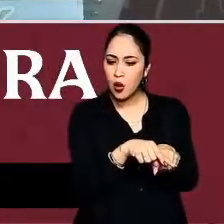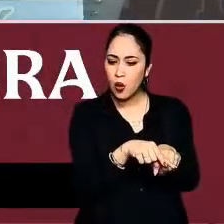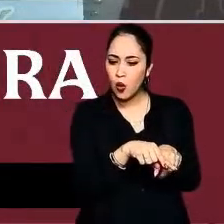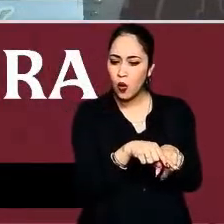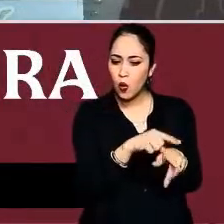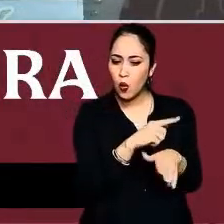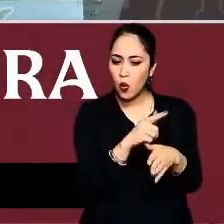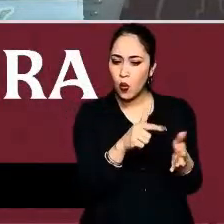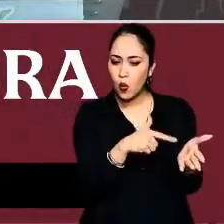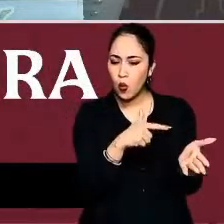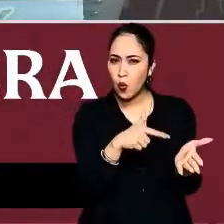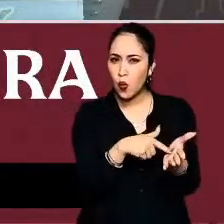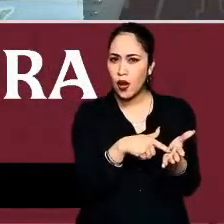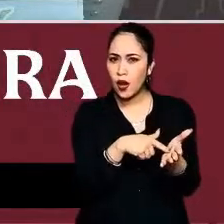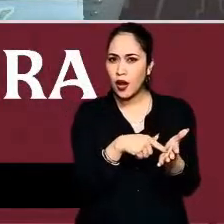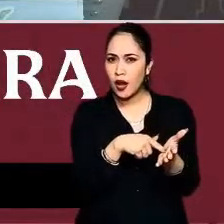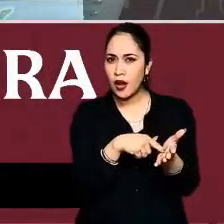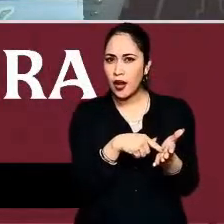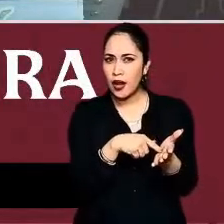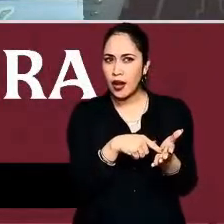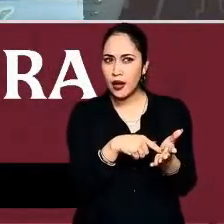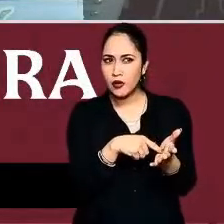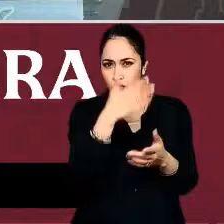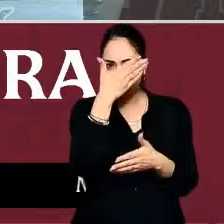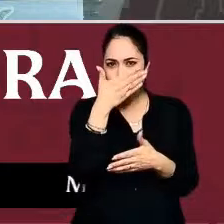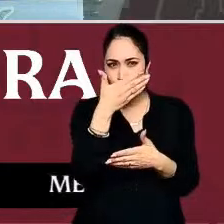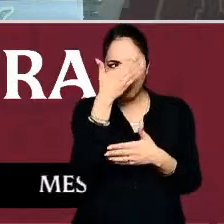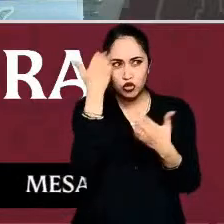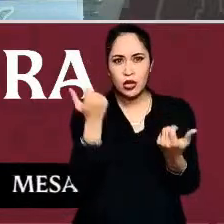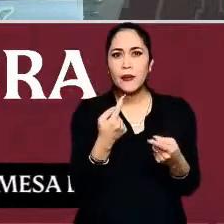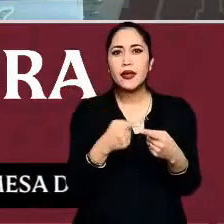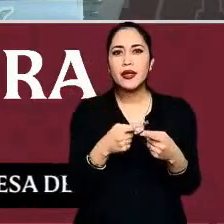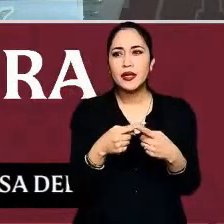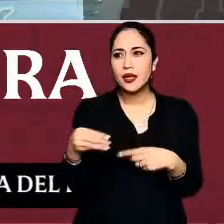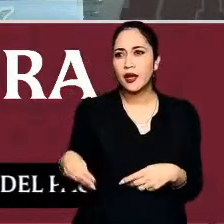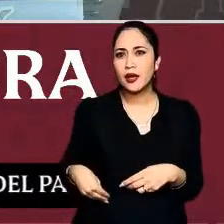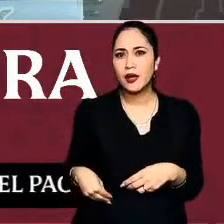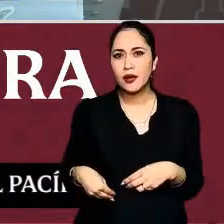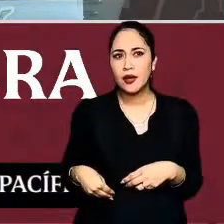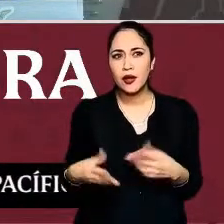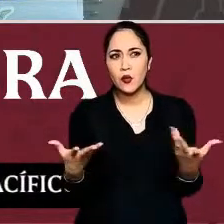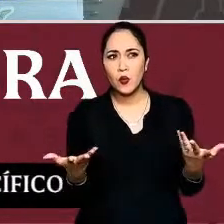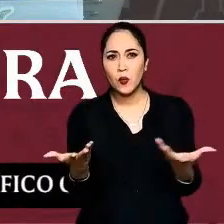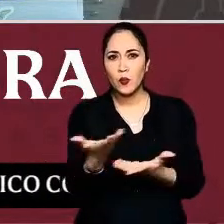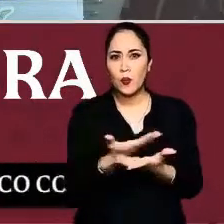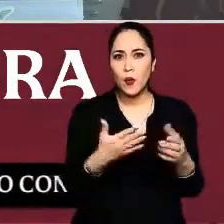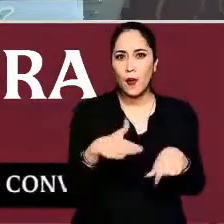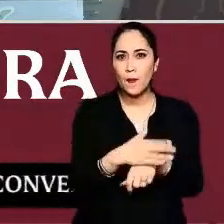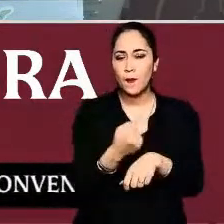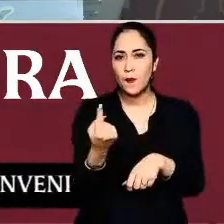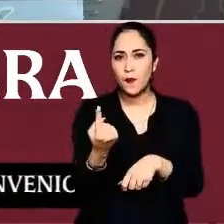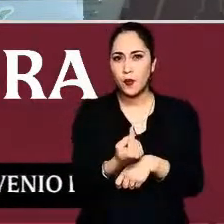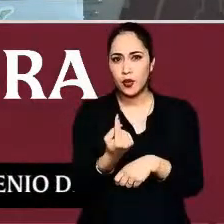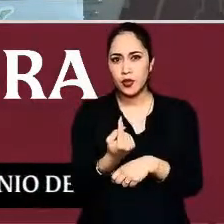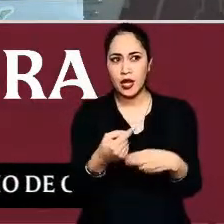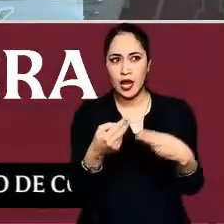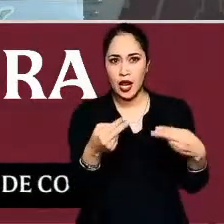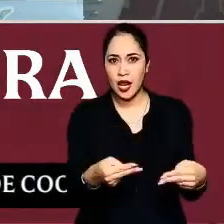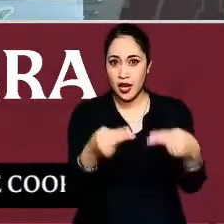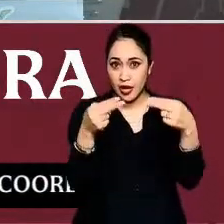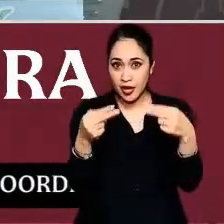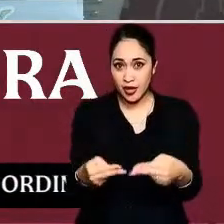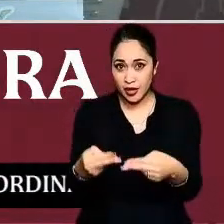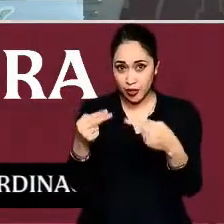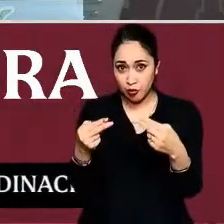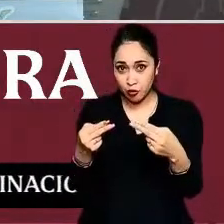de dónde quedó la bolita, ¿no? Realmente es una preocupación muy grande de comerciantes porque todos los años pues le quitan el